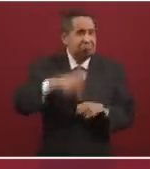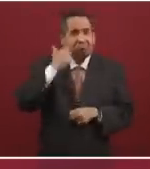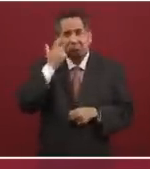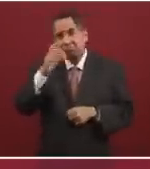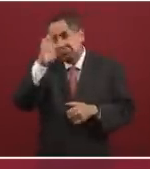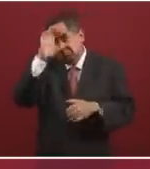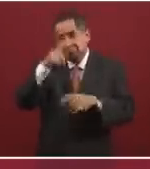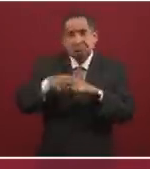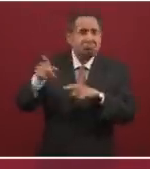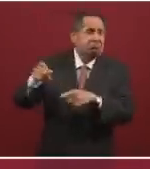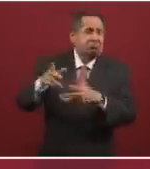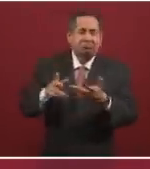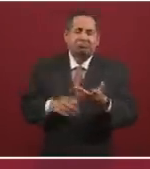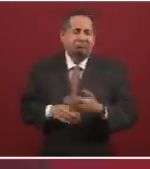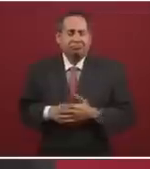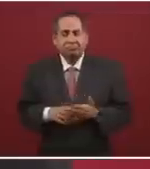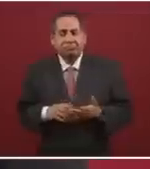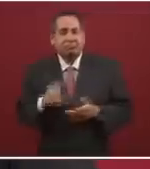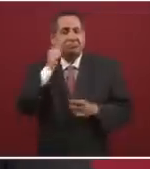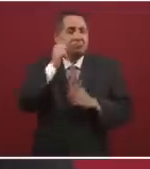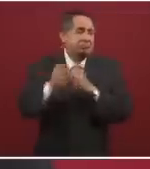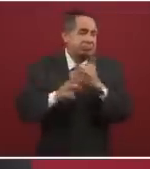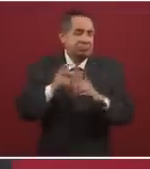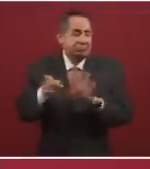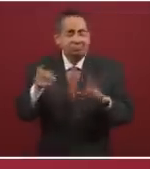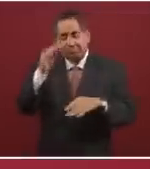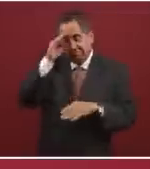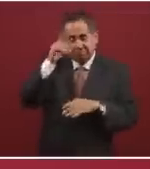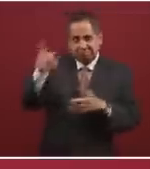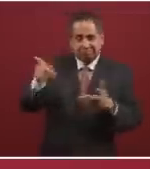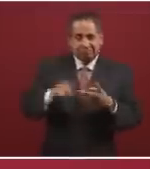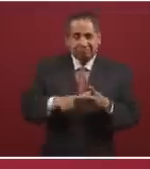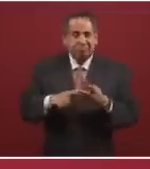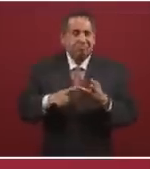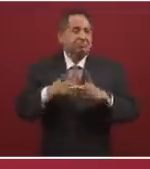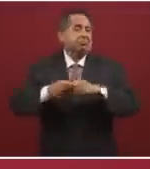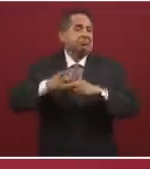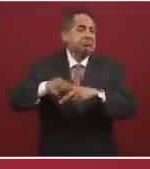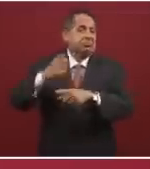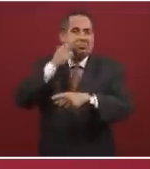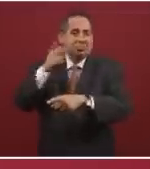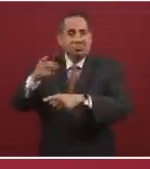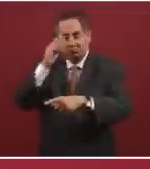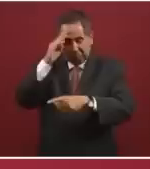ciencia, no le importa el deporte, no le importan las matemáticas. Todo